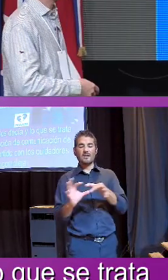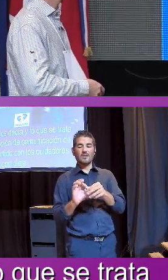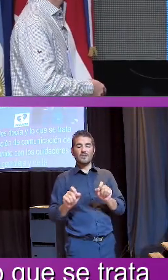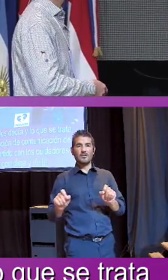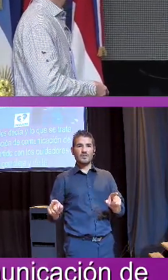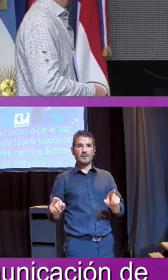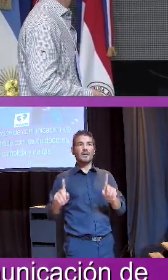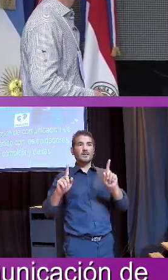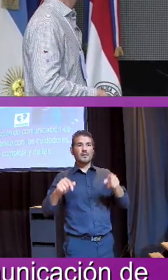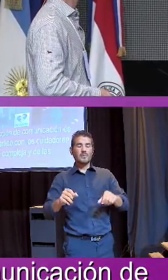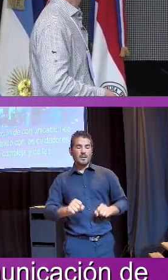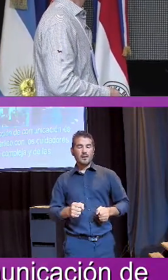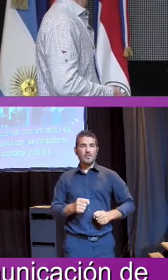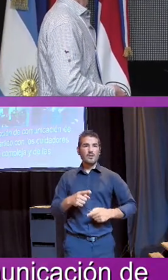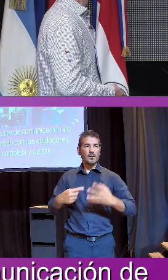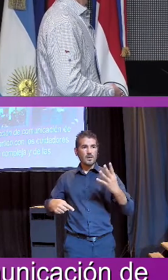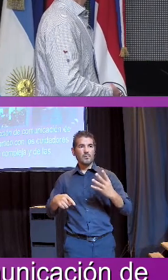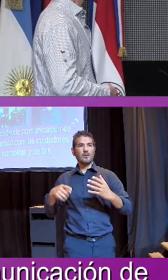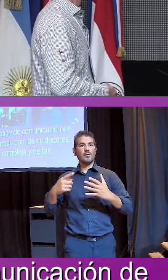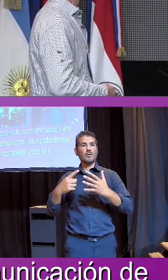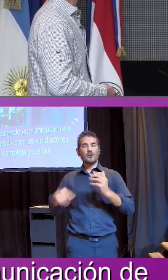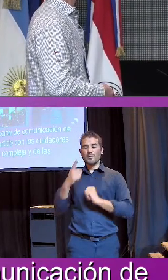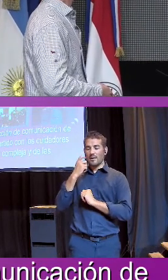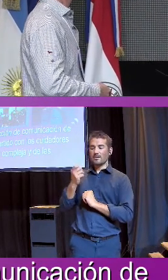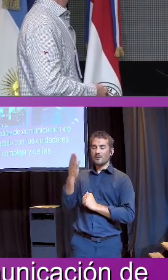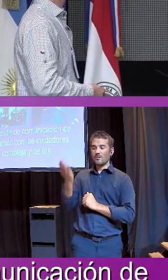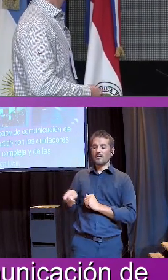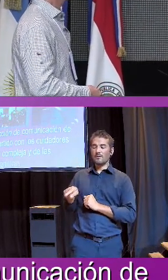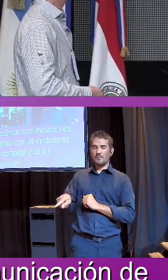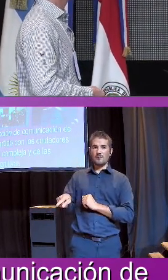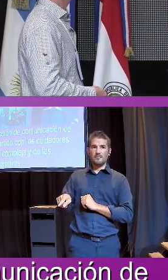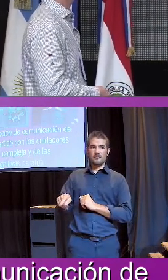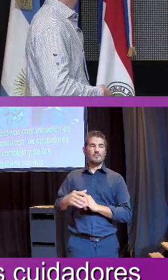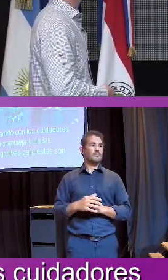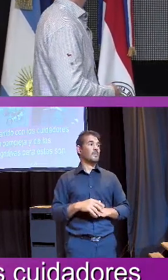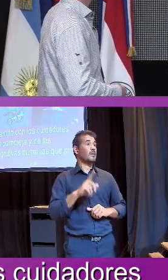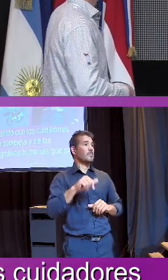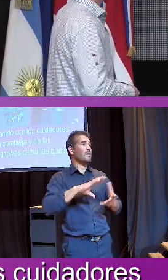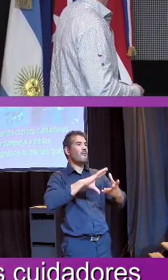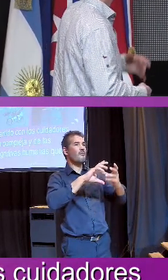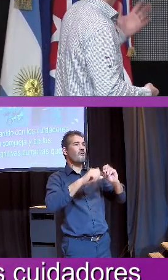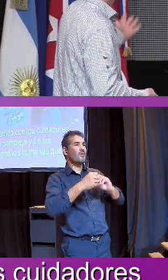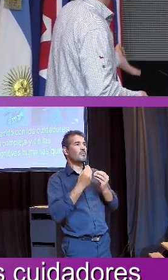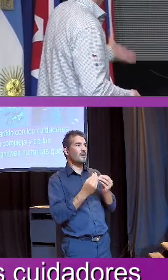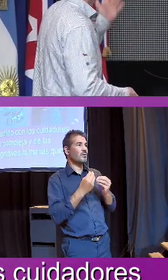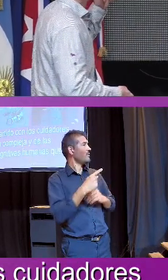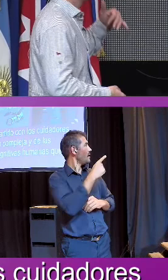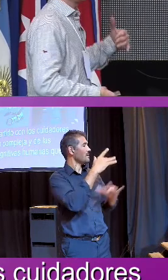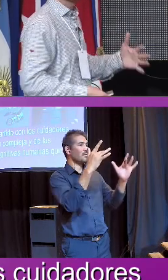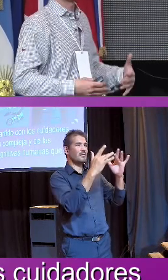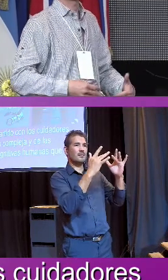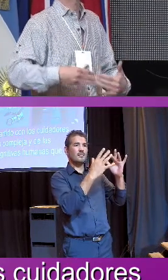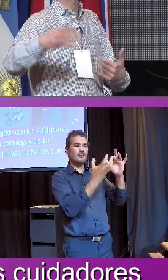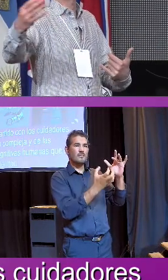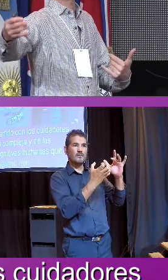funciones superiores complejas cognitivas. Bueno, estos son los métodos, ¿sí? Online, se mide la fidelidad,